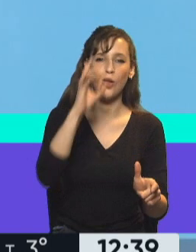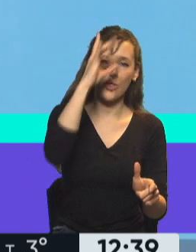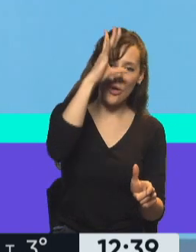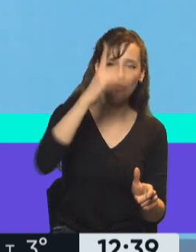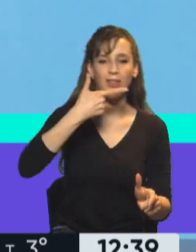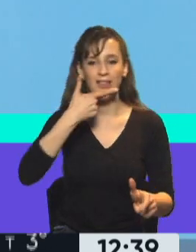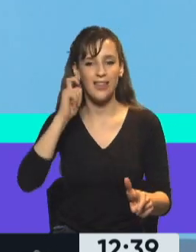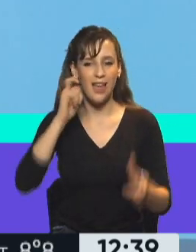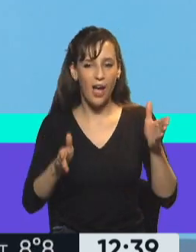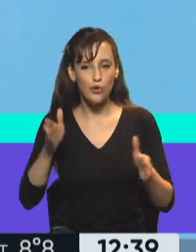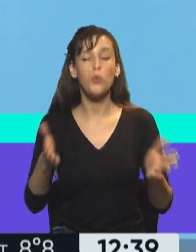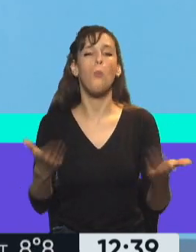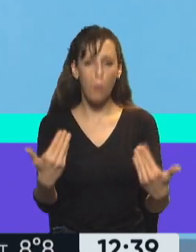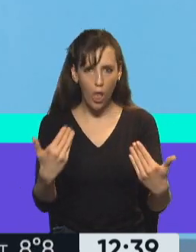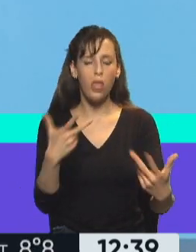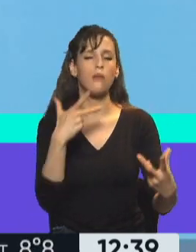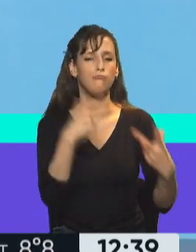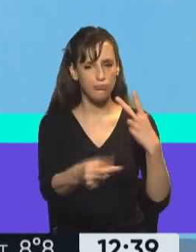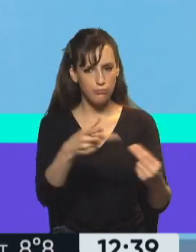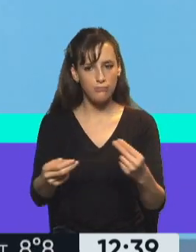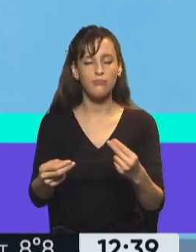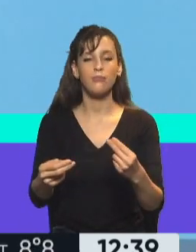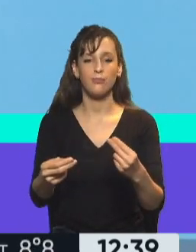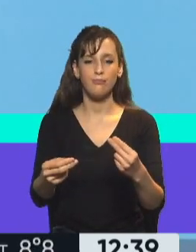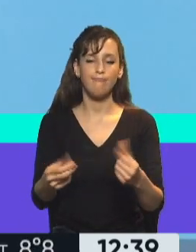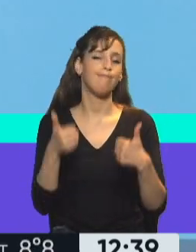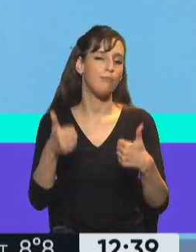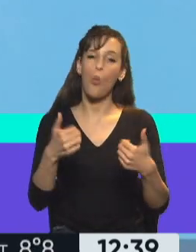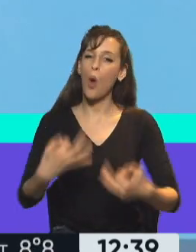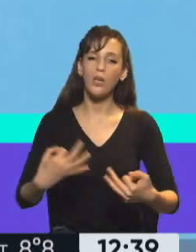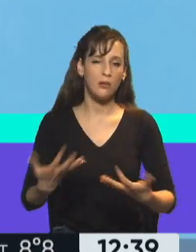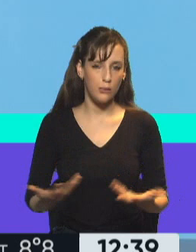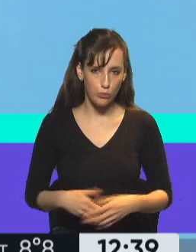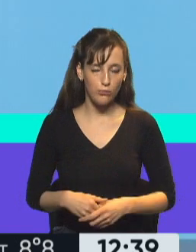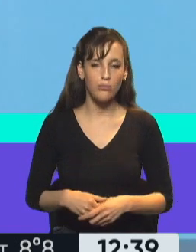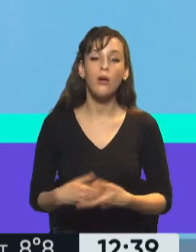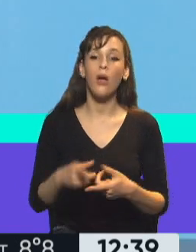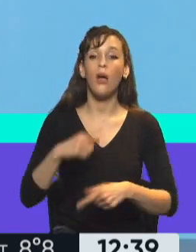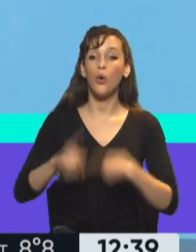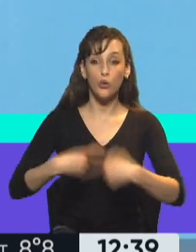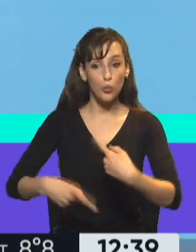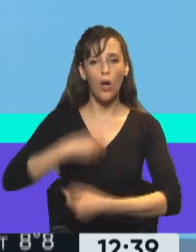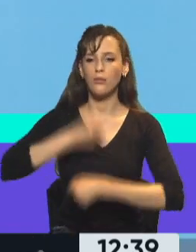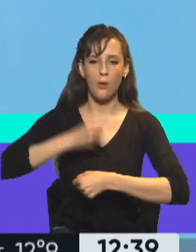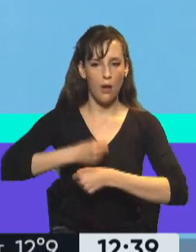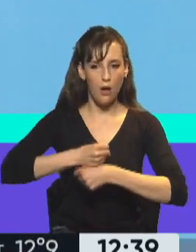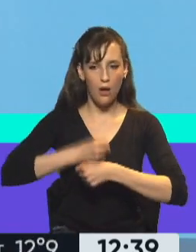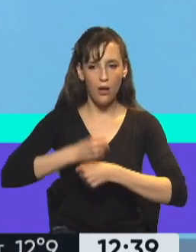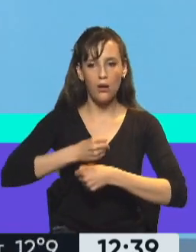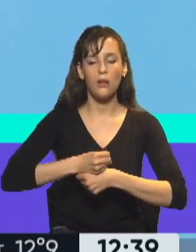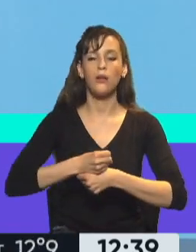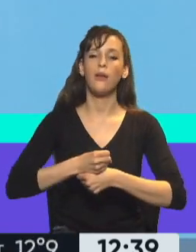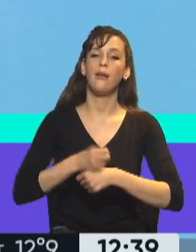poder ampliar esa franja de edad y seguir trabajando en todo lo que